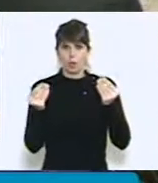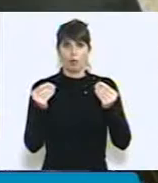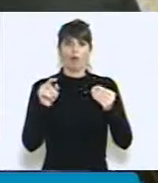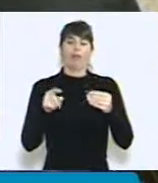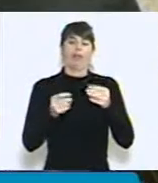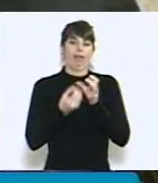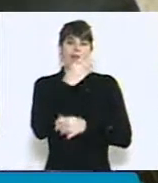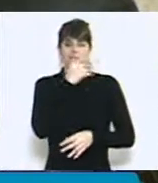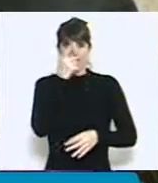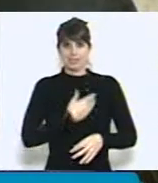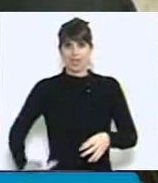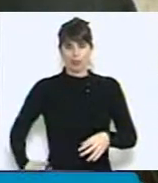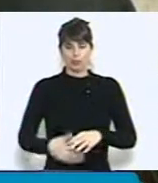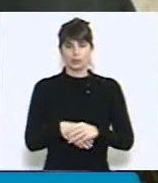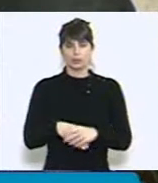Quiero